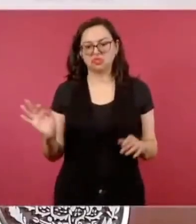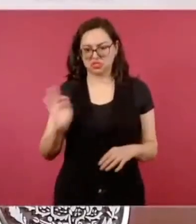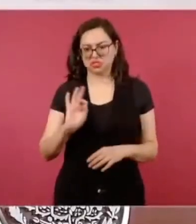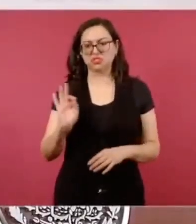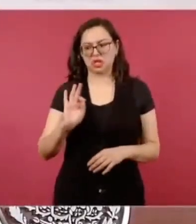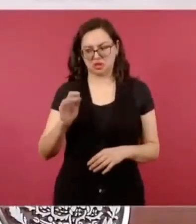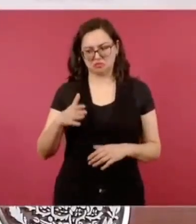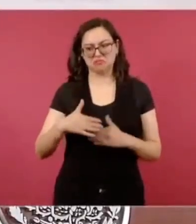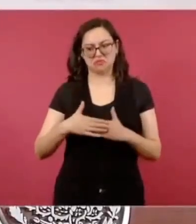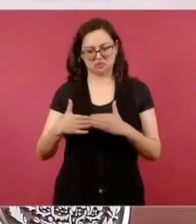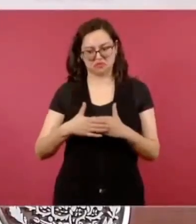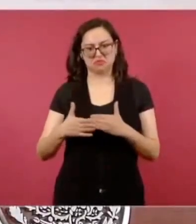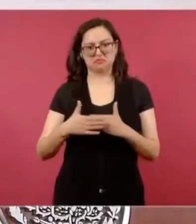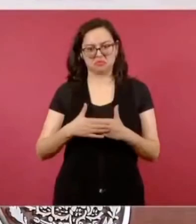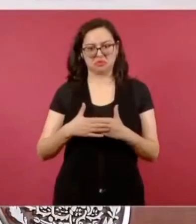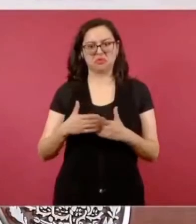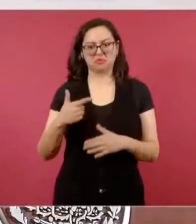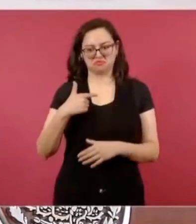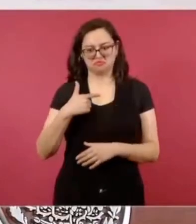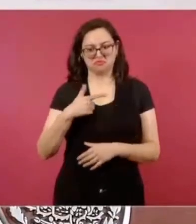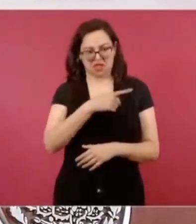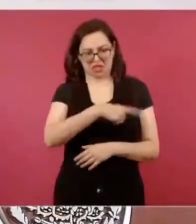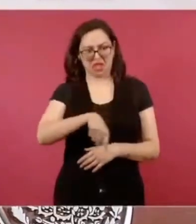aprenda. Me gustaría.